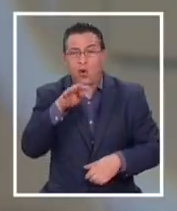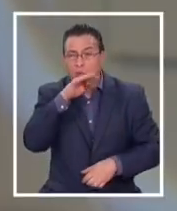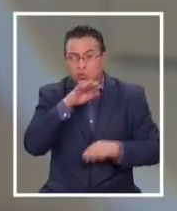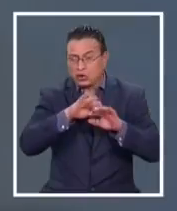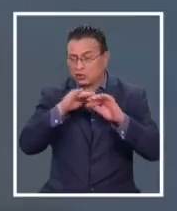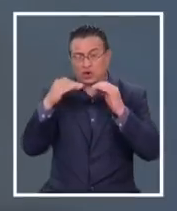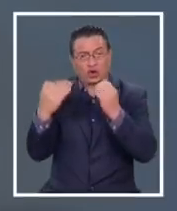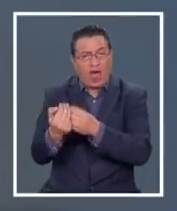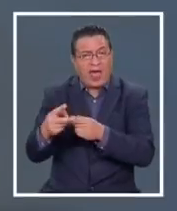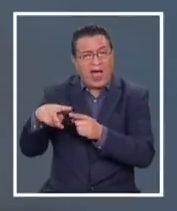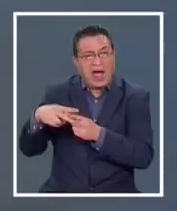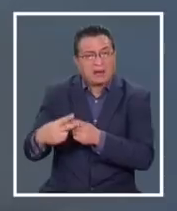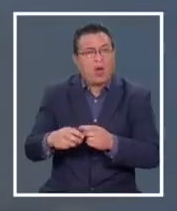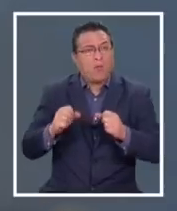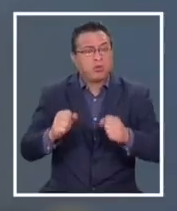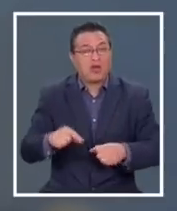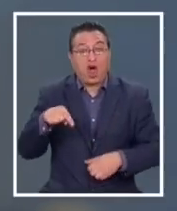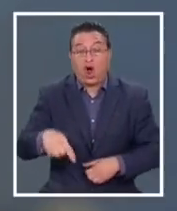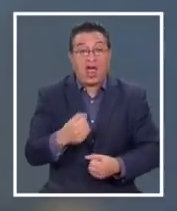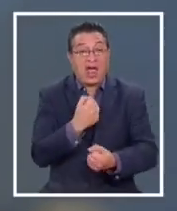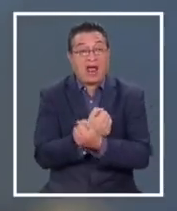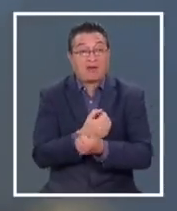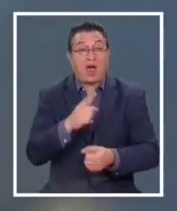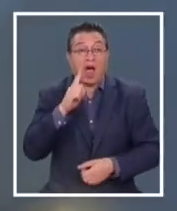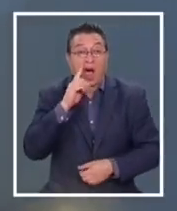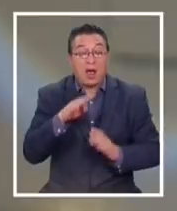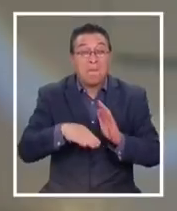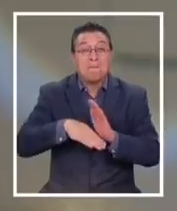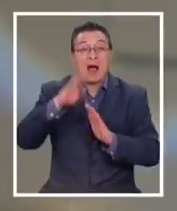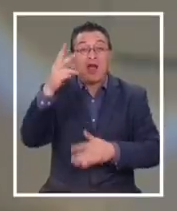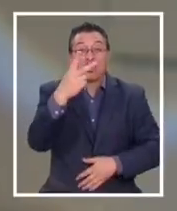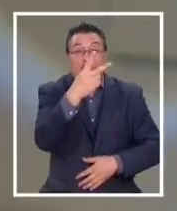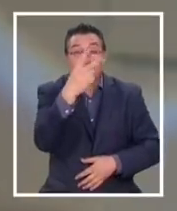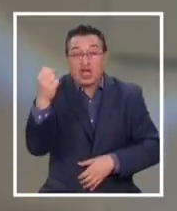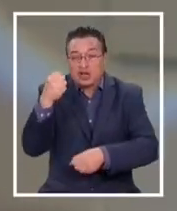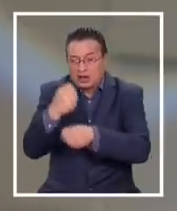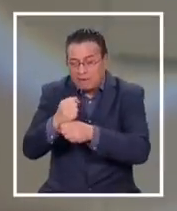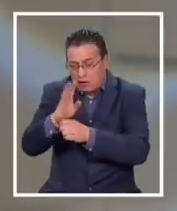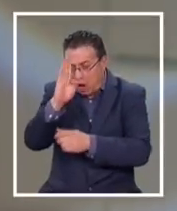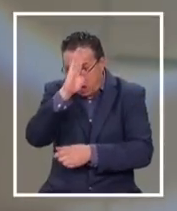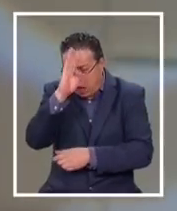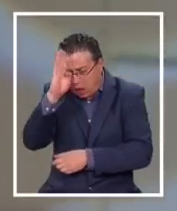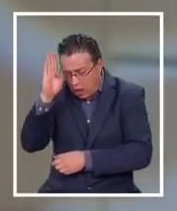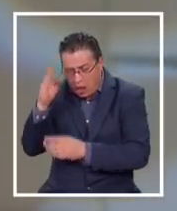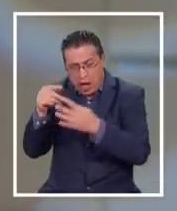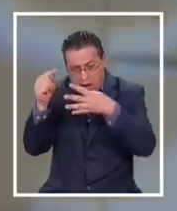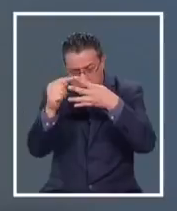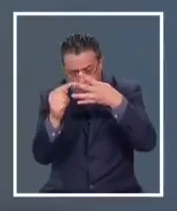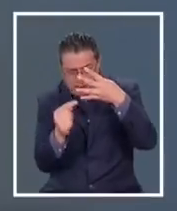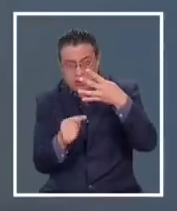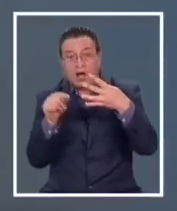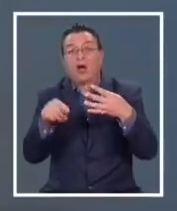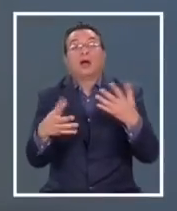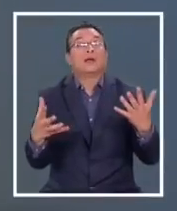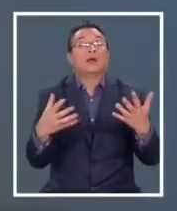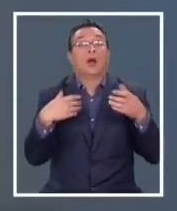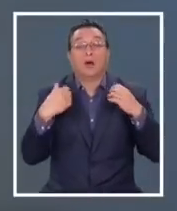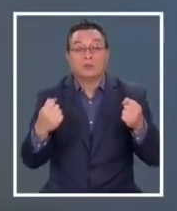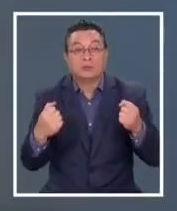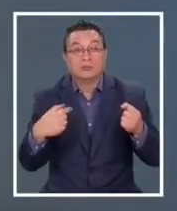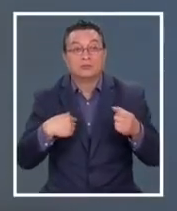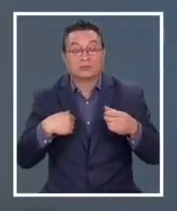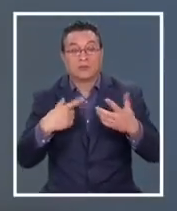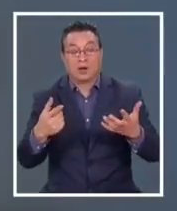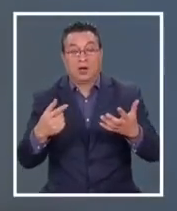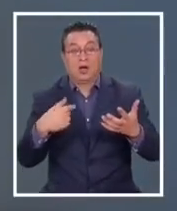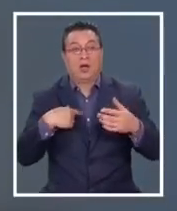todas esas herramientas? Hoy día Carabineros tienen más de 200 funciones. ¿Cómo va a ocurrir esto de priorizar? ¿Pueden ellos decir, voy